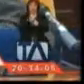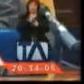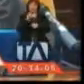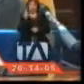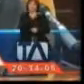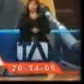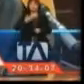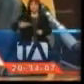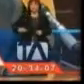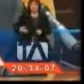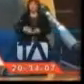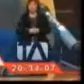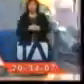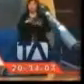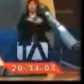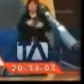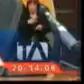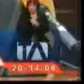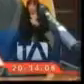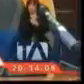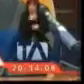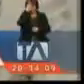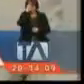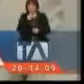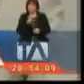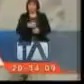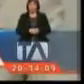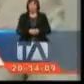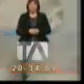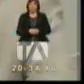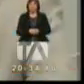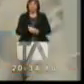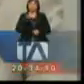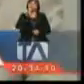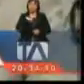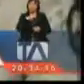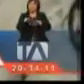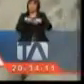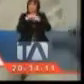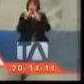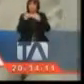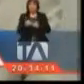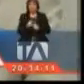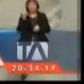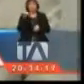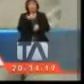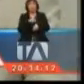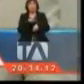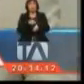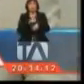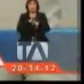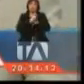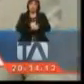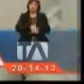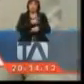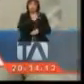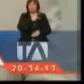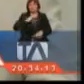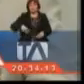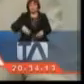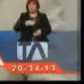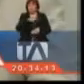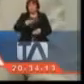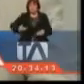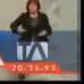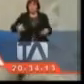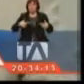Glass frente al Consejo Consultivo Productivo y Tributario. Sí, momentáneamente hasta que el señor presidente tome la decisión pertinente para que